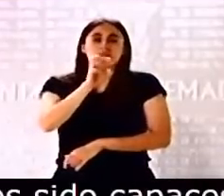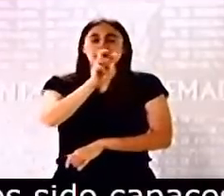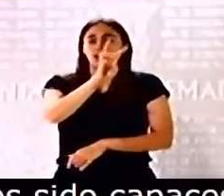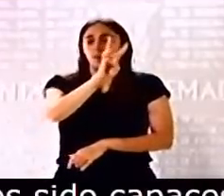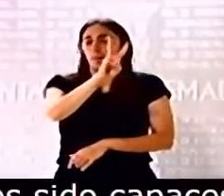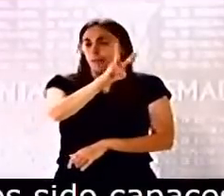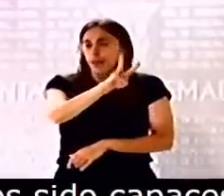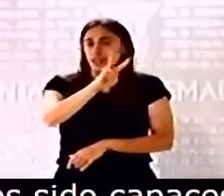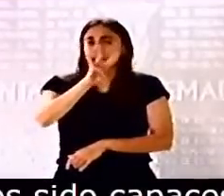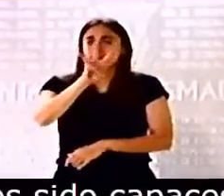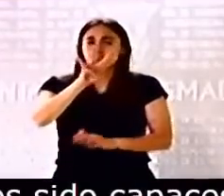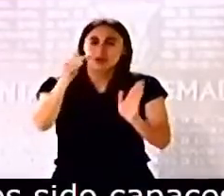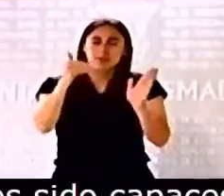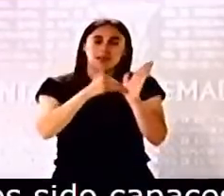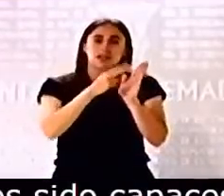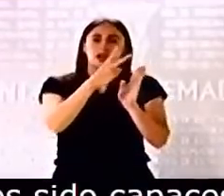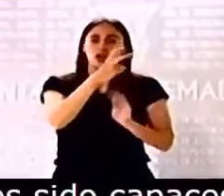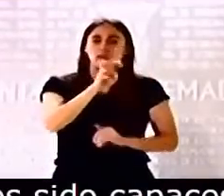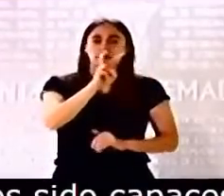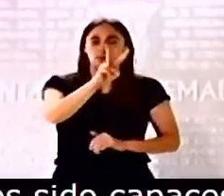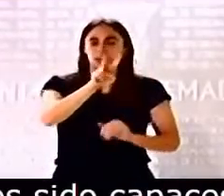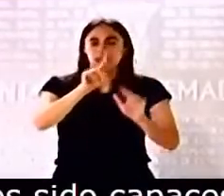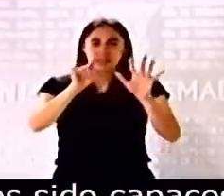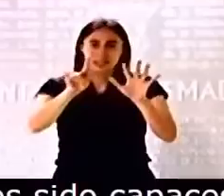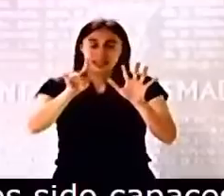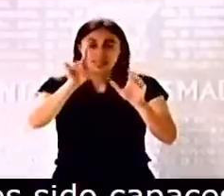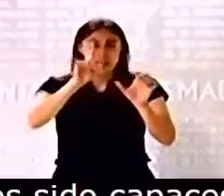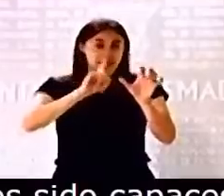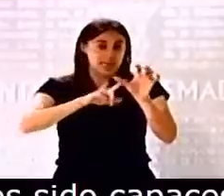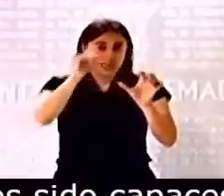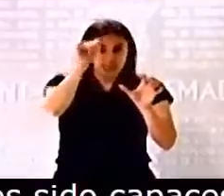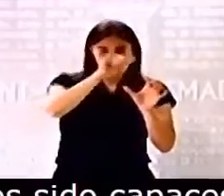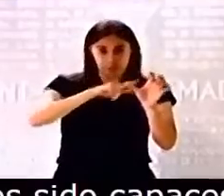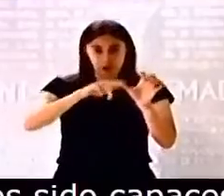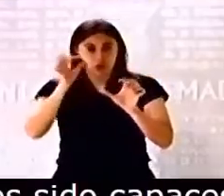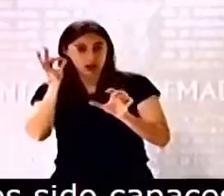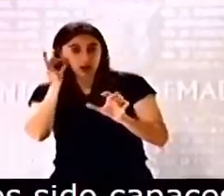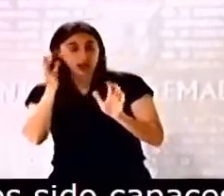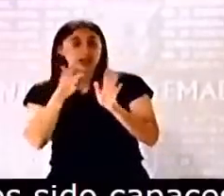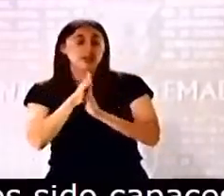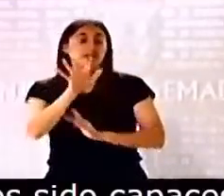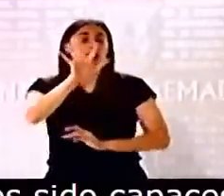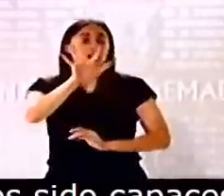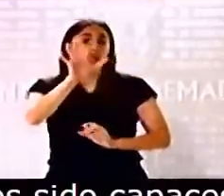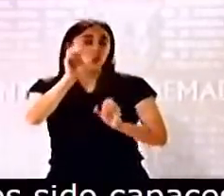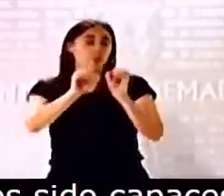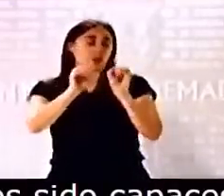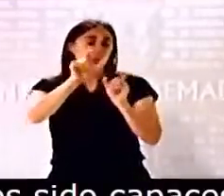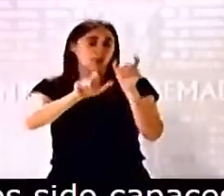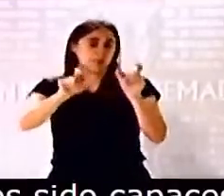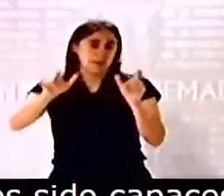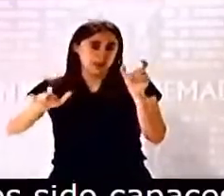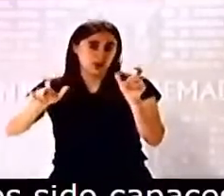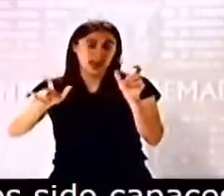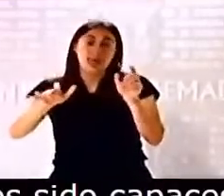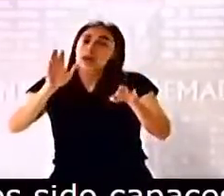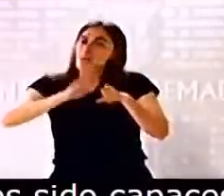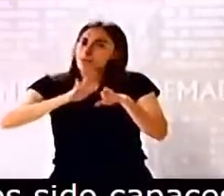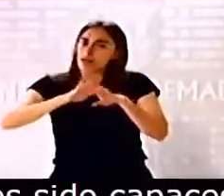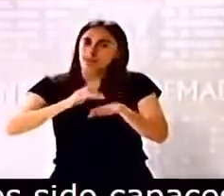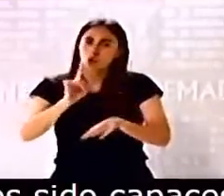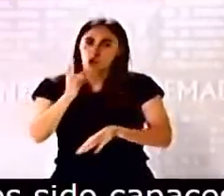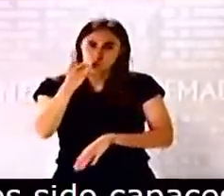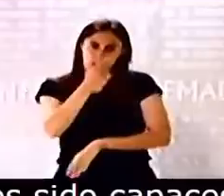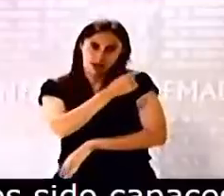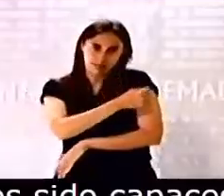223.623 extremeños y extremeñas. Eso supone un 25% de la población vacunada al menos con una dosis,